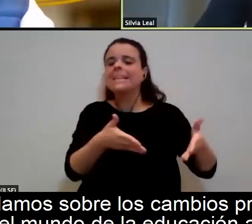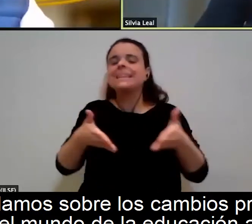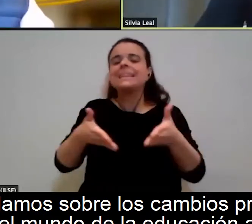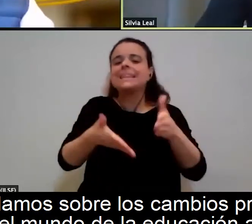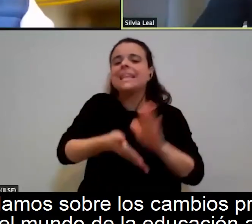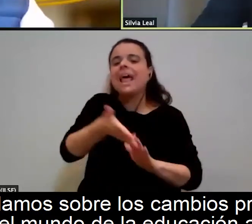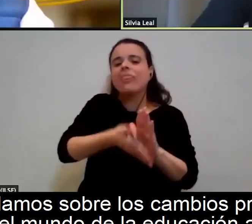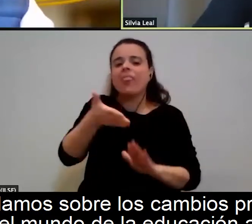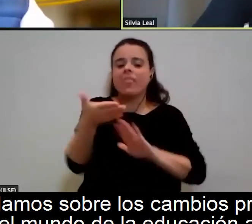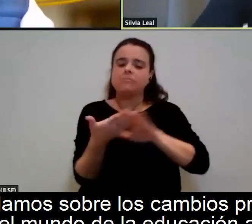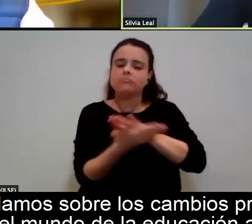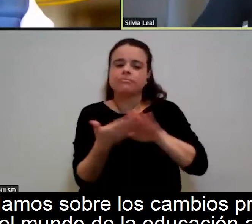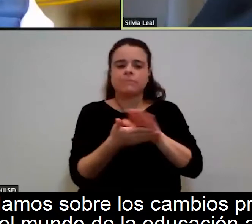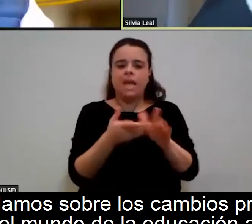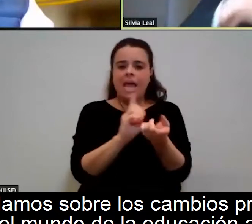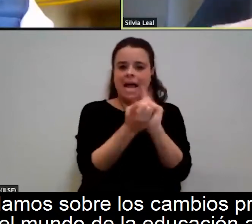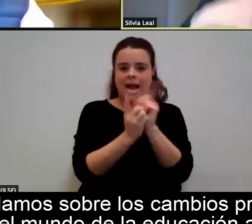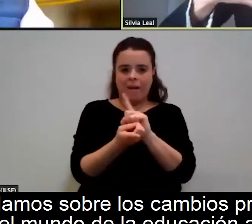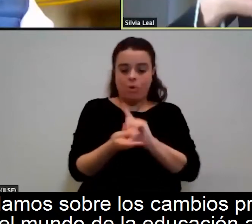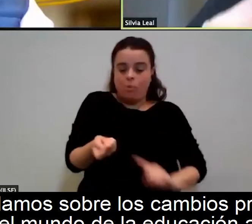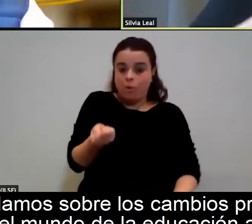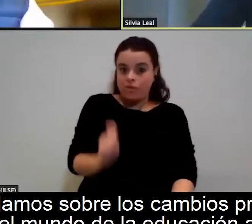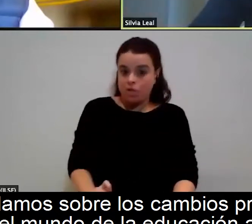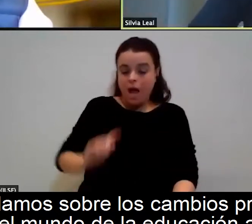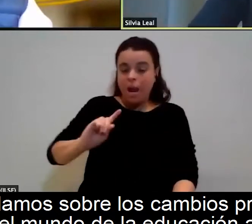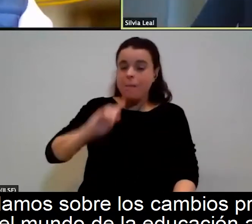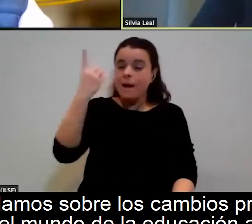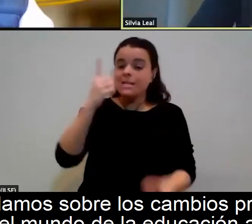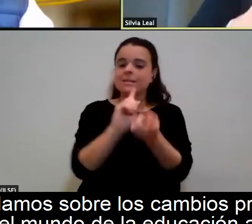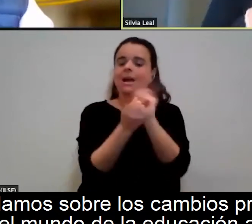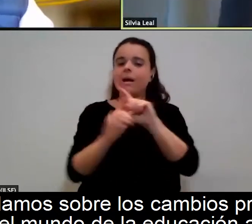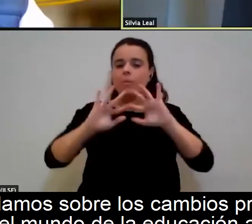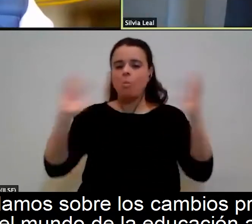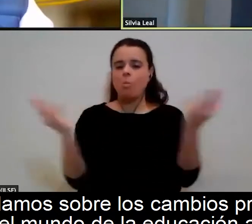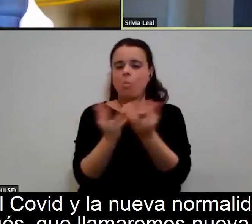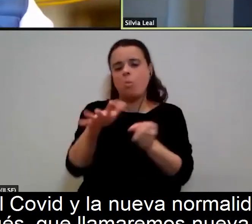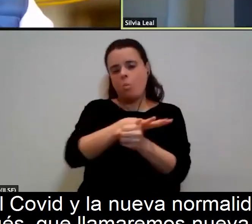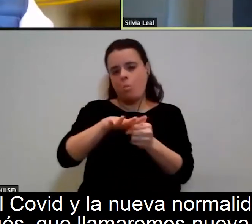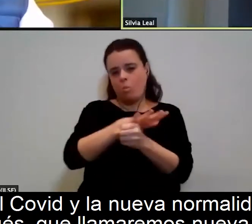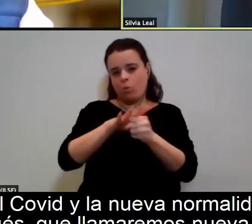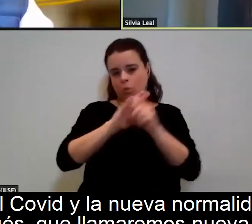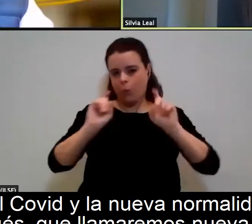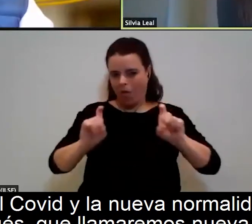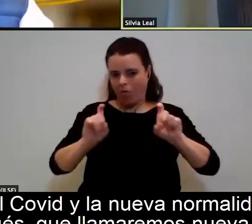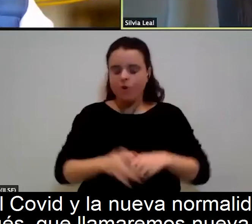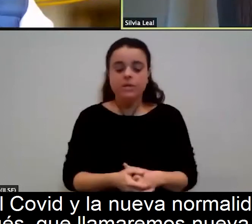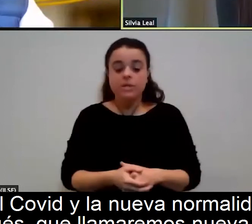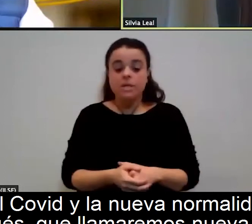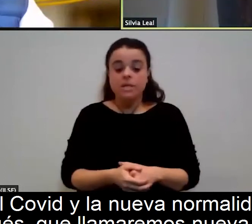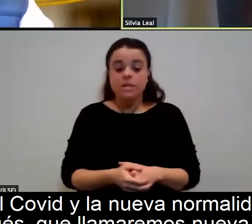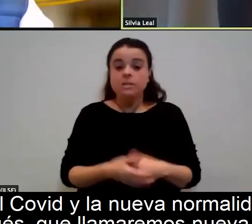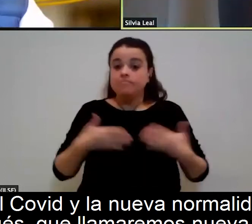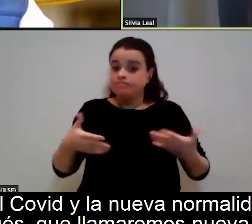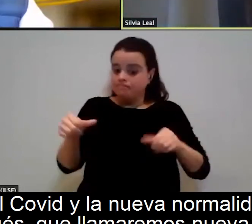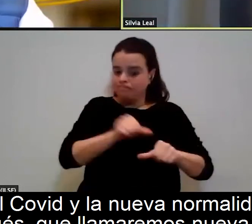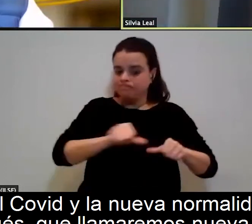cambios profesionales, sobre todo cambios en el mundo de la educación, bueno, pues a raíz de esto que estamos viviendo, ¿no? Del COVID y